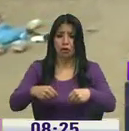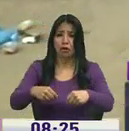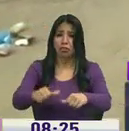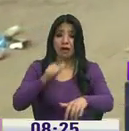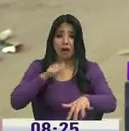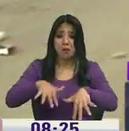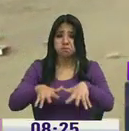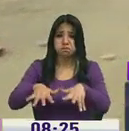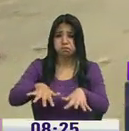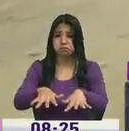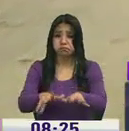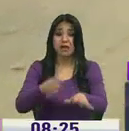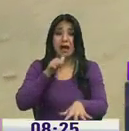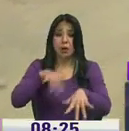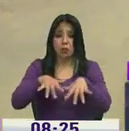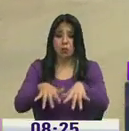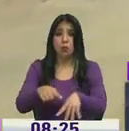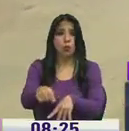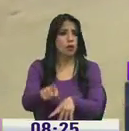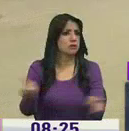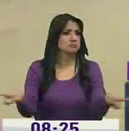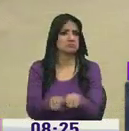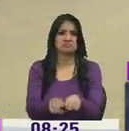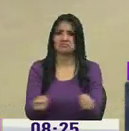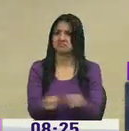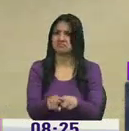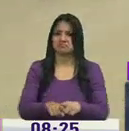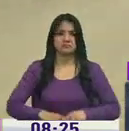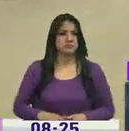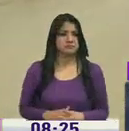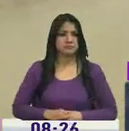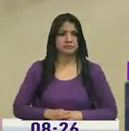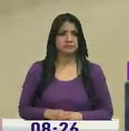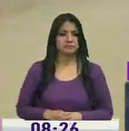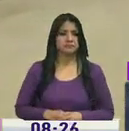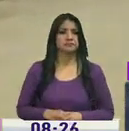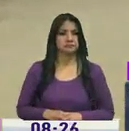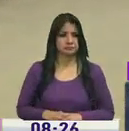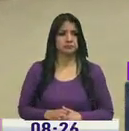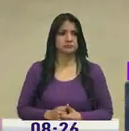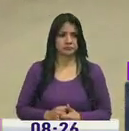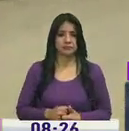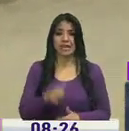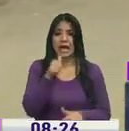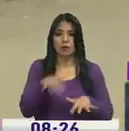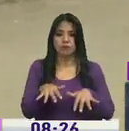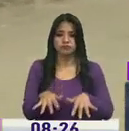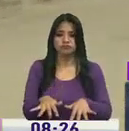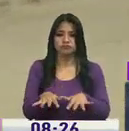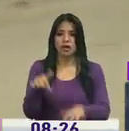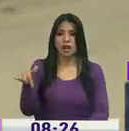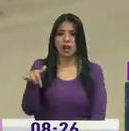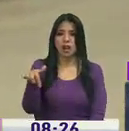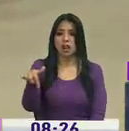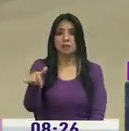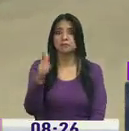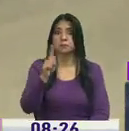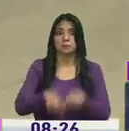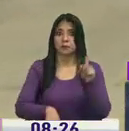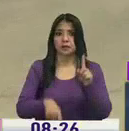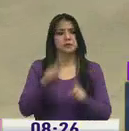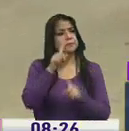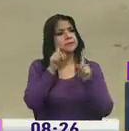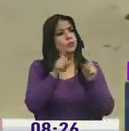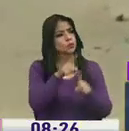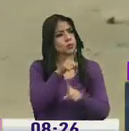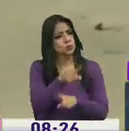Una piscina es aquí al frente. Es un río así. Y se estanca el agua ahí. No sé por qué. Y ustedes